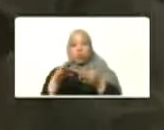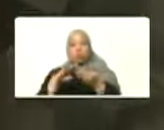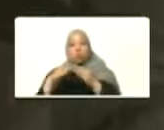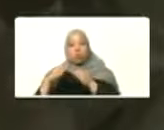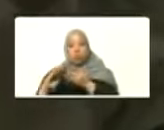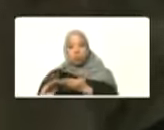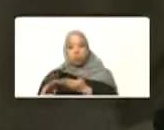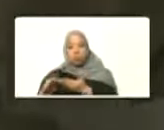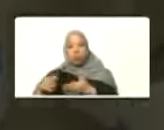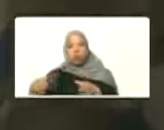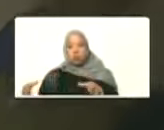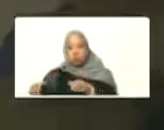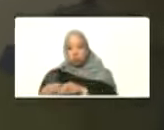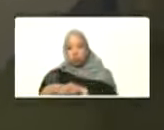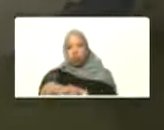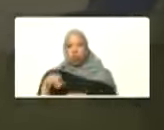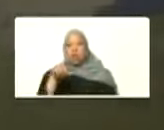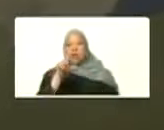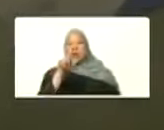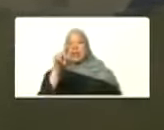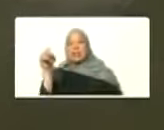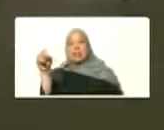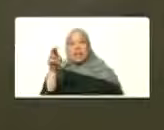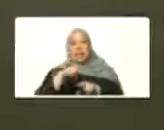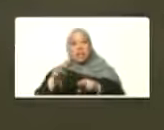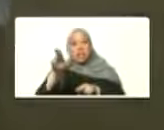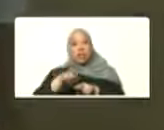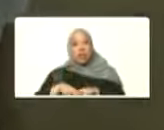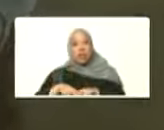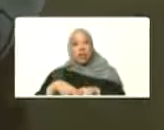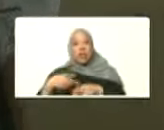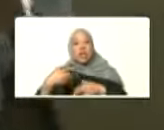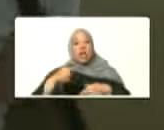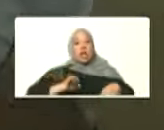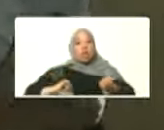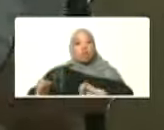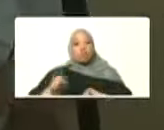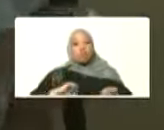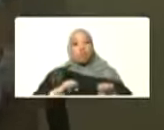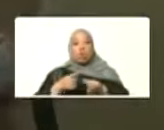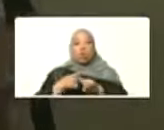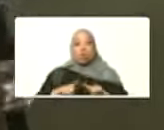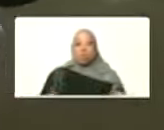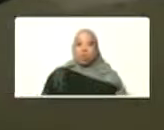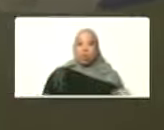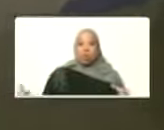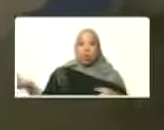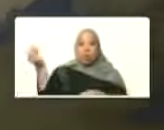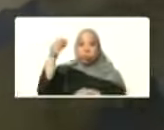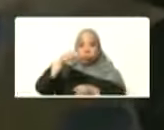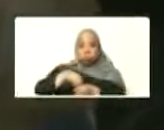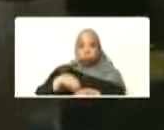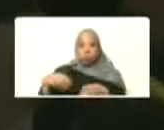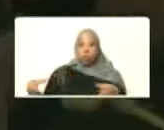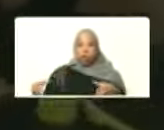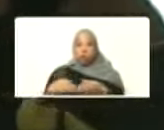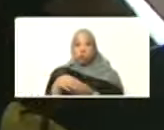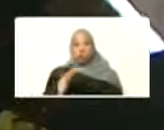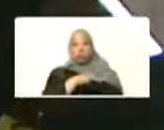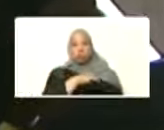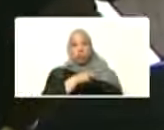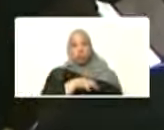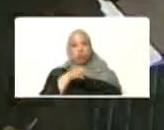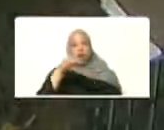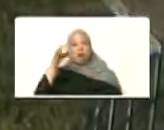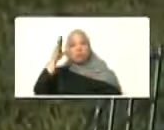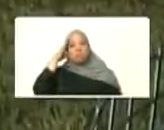100 compañeros de los distintos movimientos que se agrupan en la Bricomila, y bueno, y pasamos la meta. Aquí se